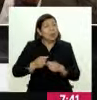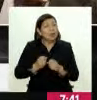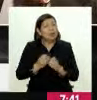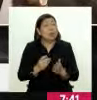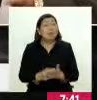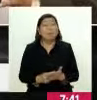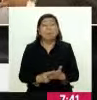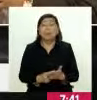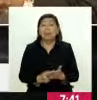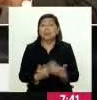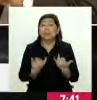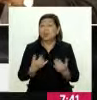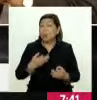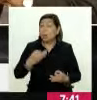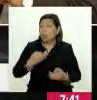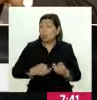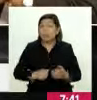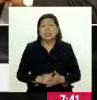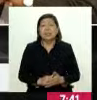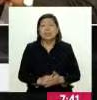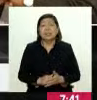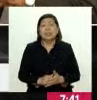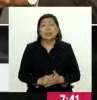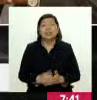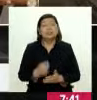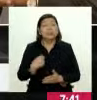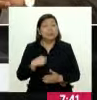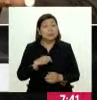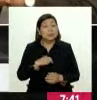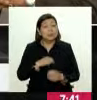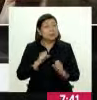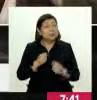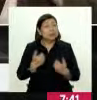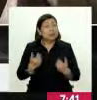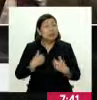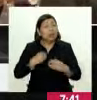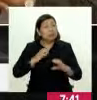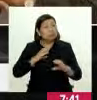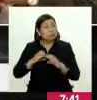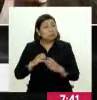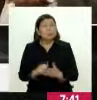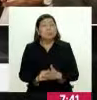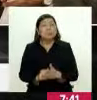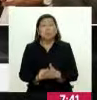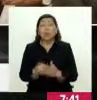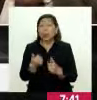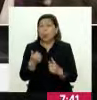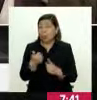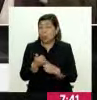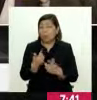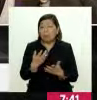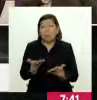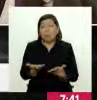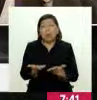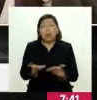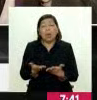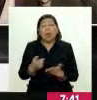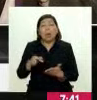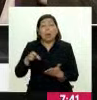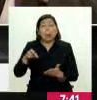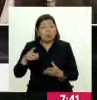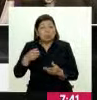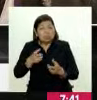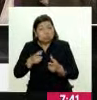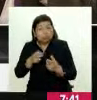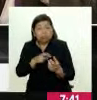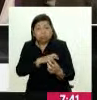Por lo menos desde el sector justicia, nosotros hemos tenido diálogos dentro del propio sector, por ejemplo, con la Procuraduría Nacional.